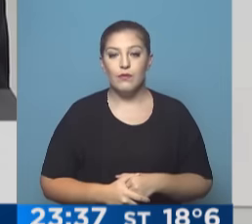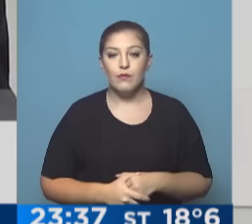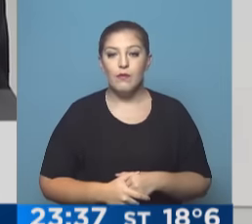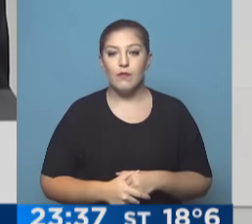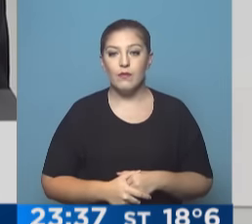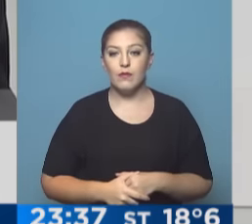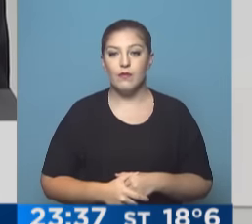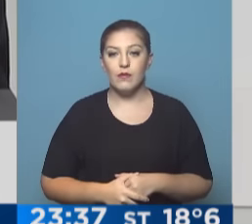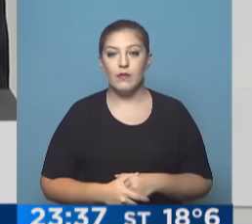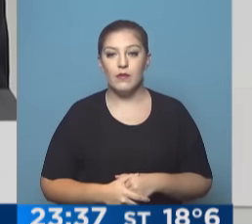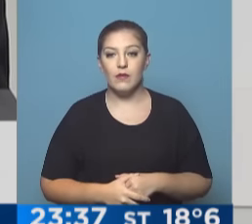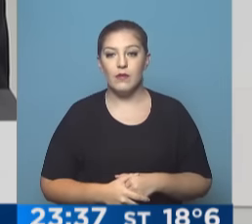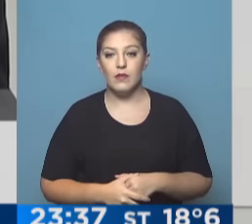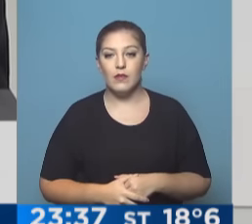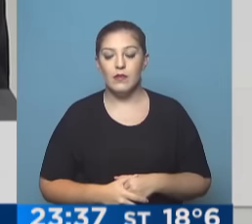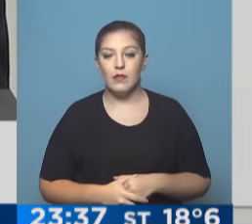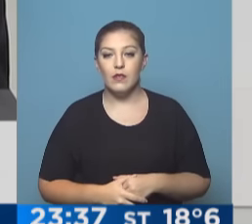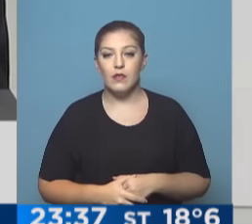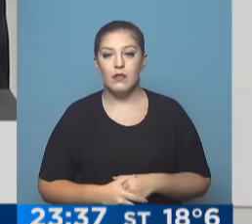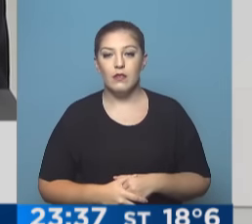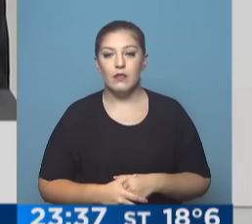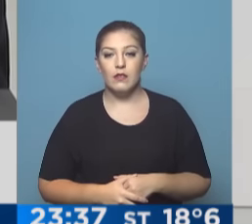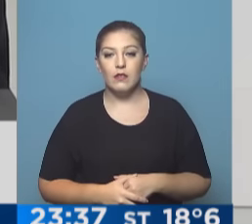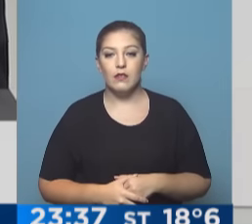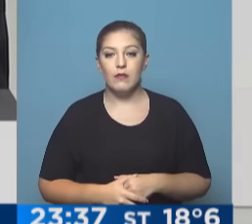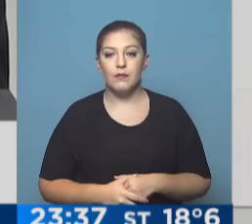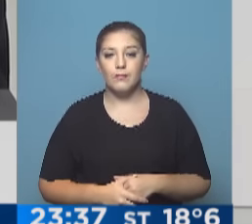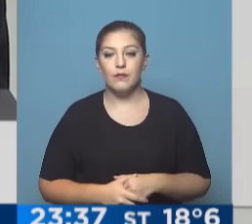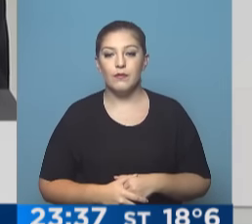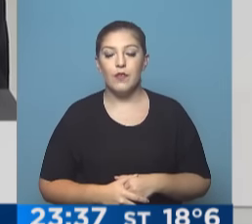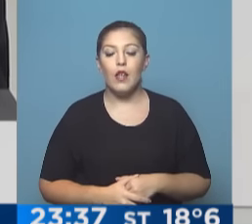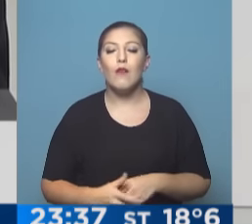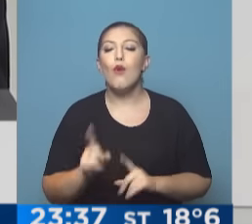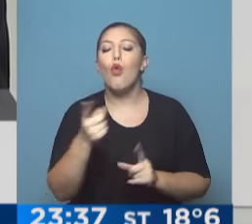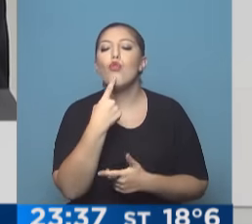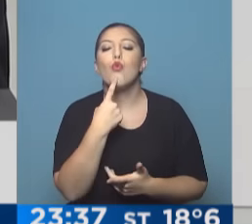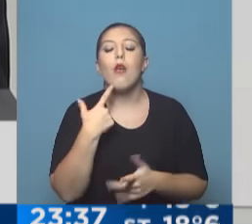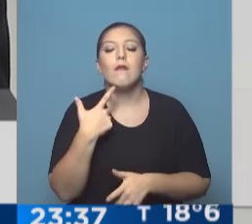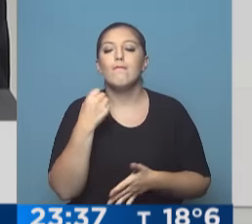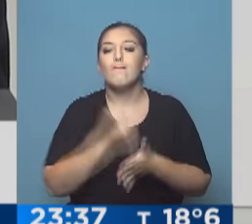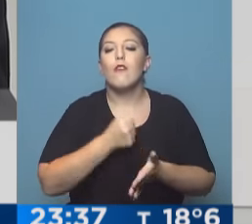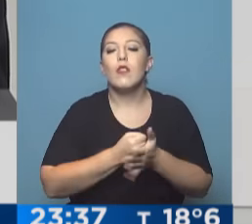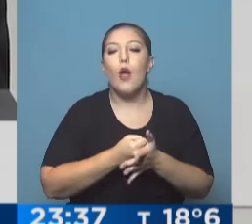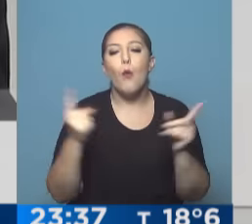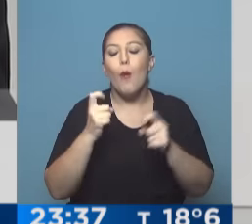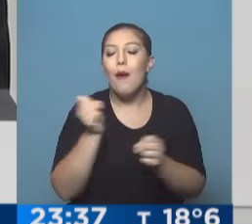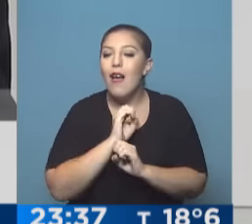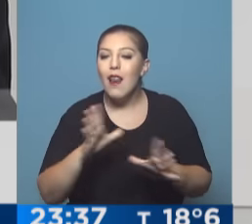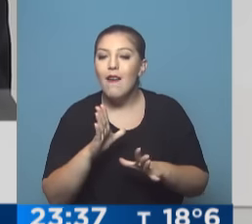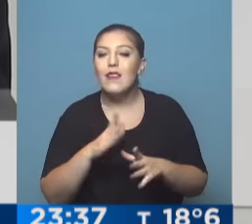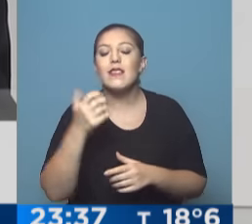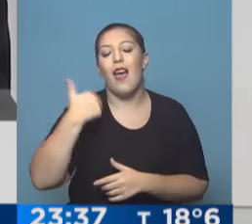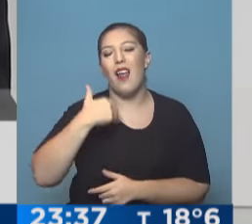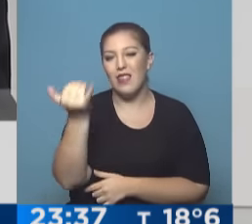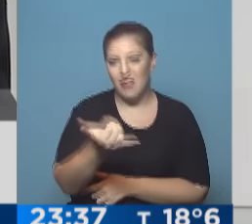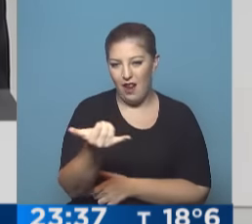no que no digamos dude en enfrentar los problemas graves de fondo que tiene